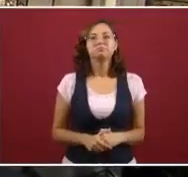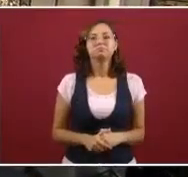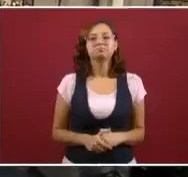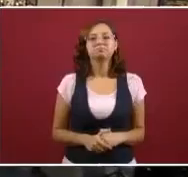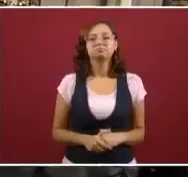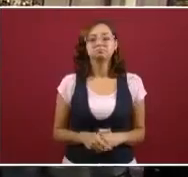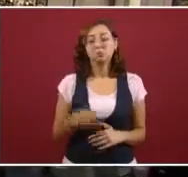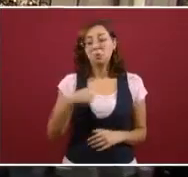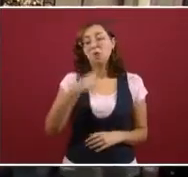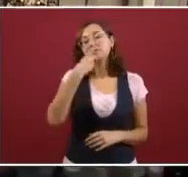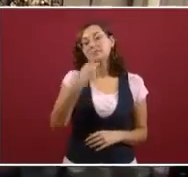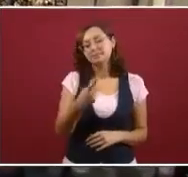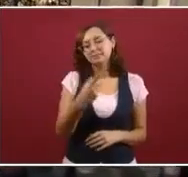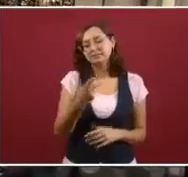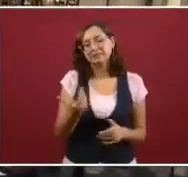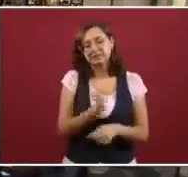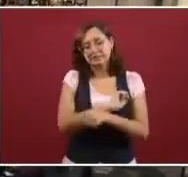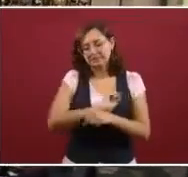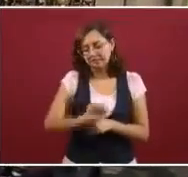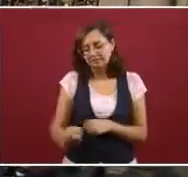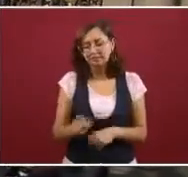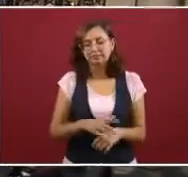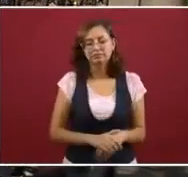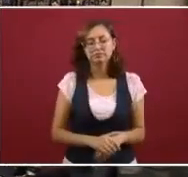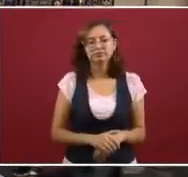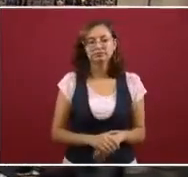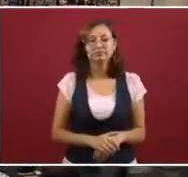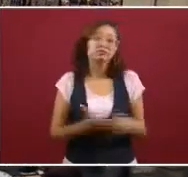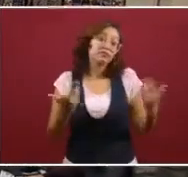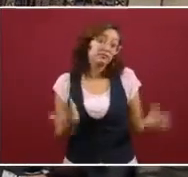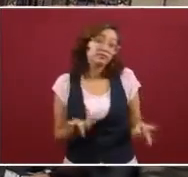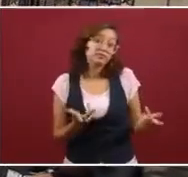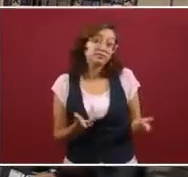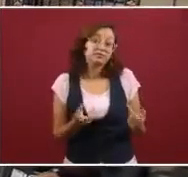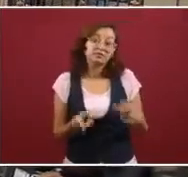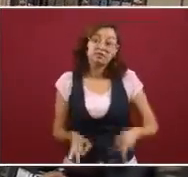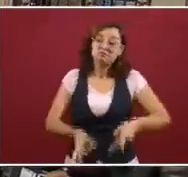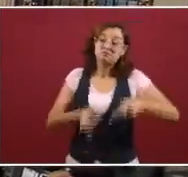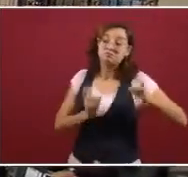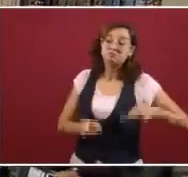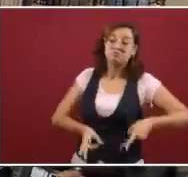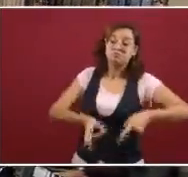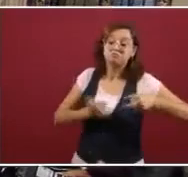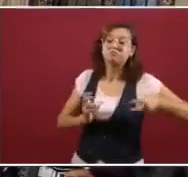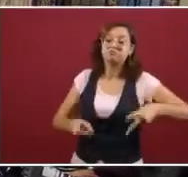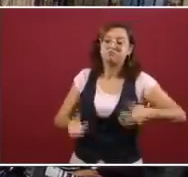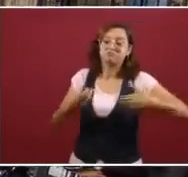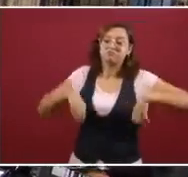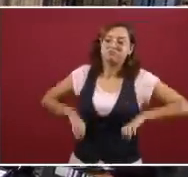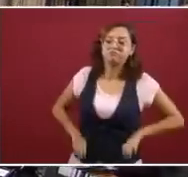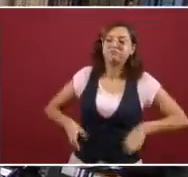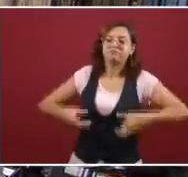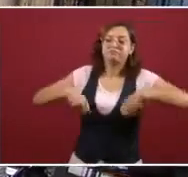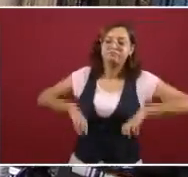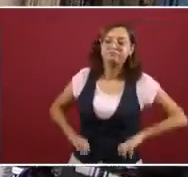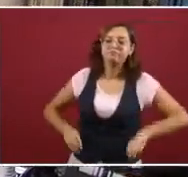de manera coloquial, al mismo tiempo que estaba la robadera a todo lo que daba.